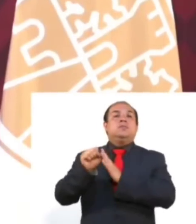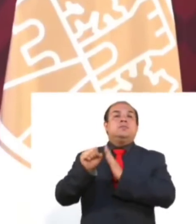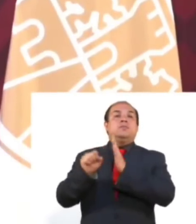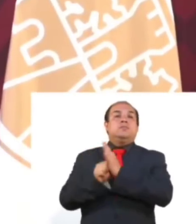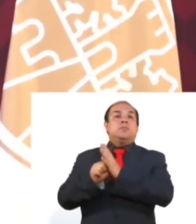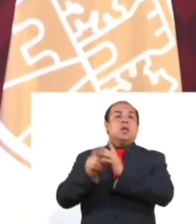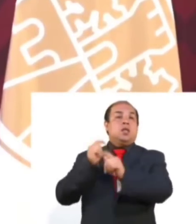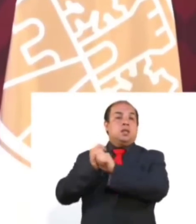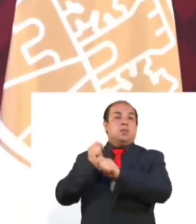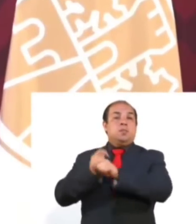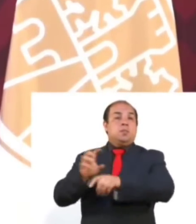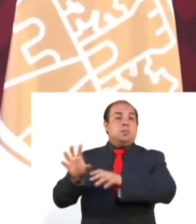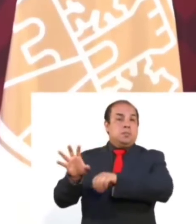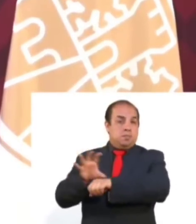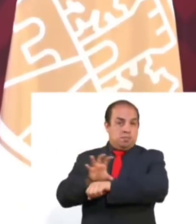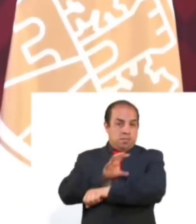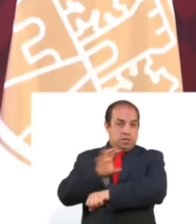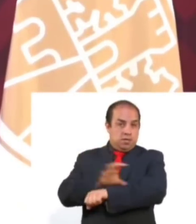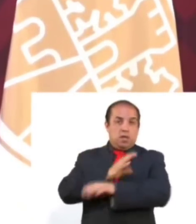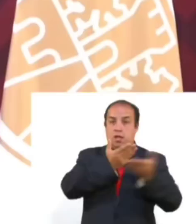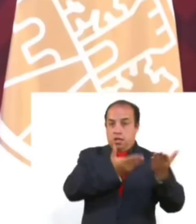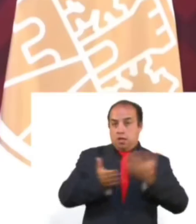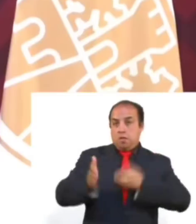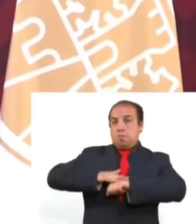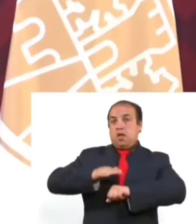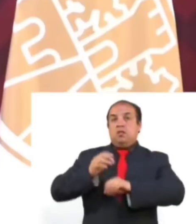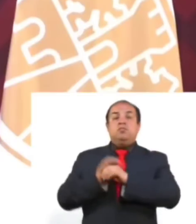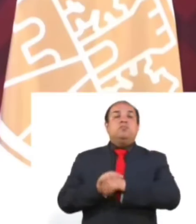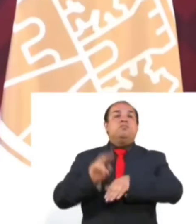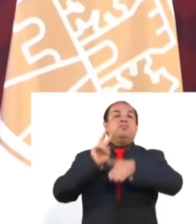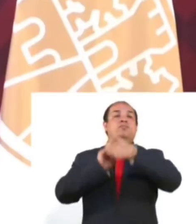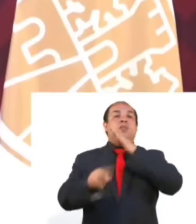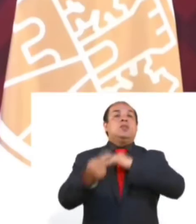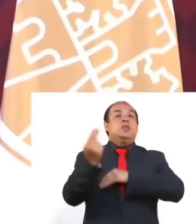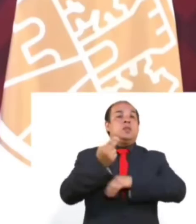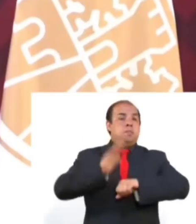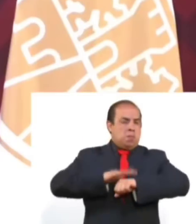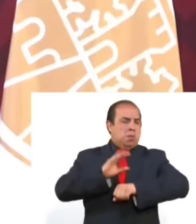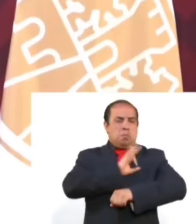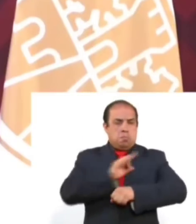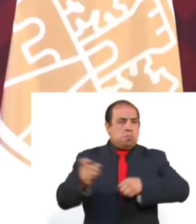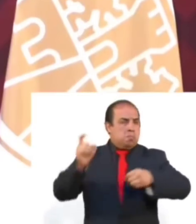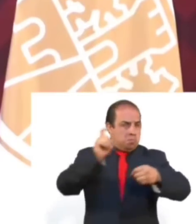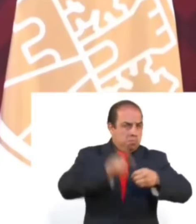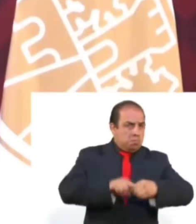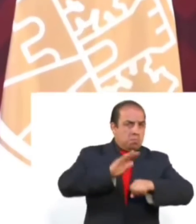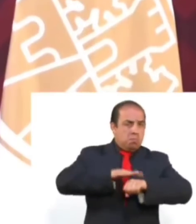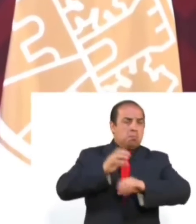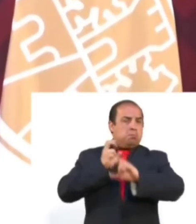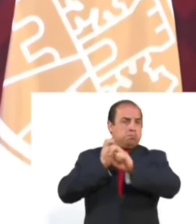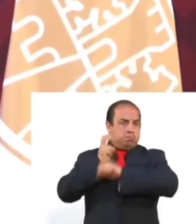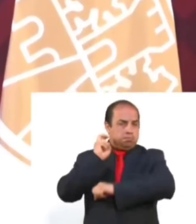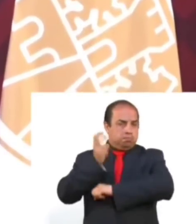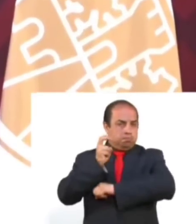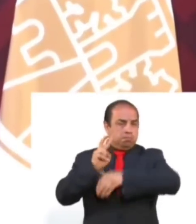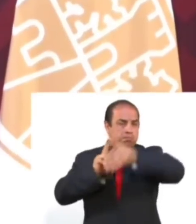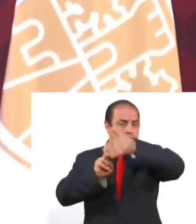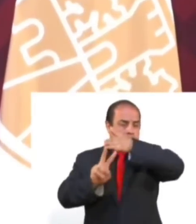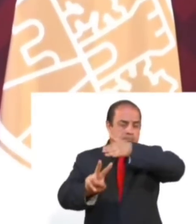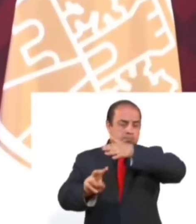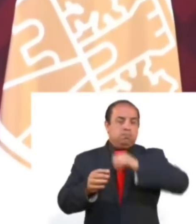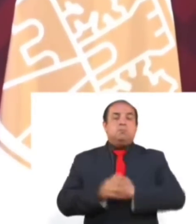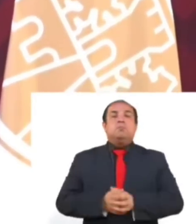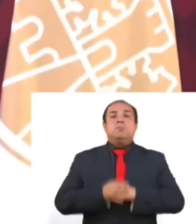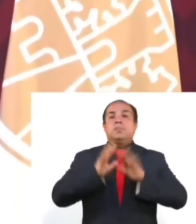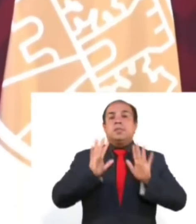ya llegaron más trolebuses Si fuera necesario se incorporarían más problemas y están ya